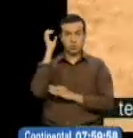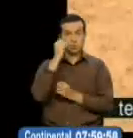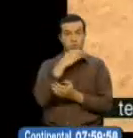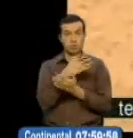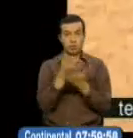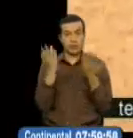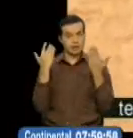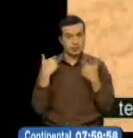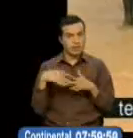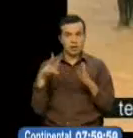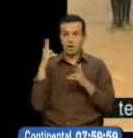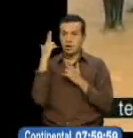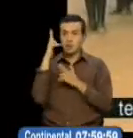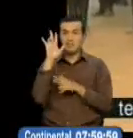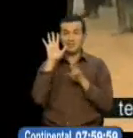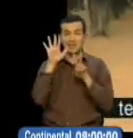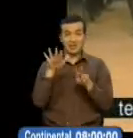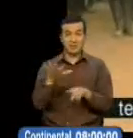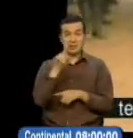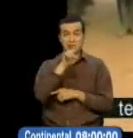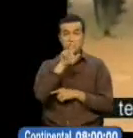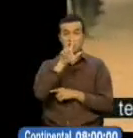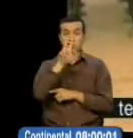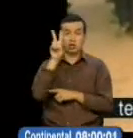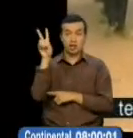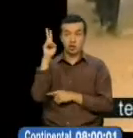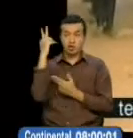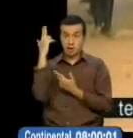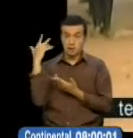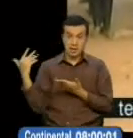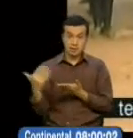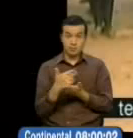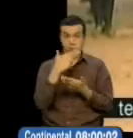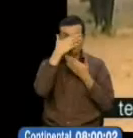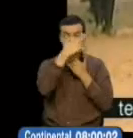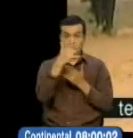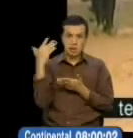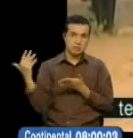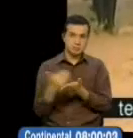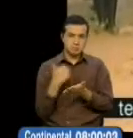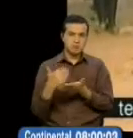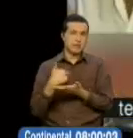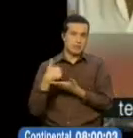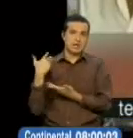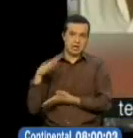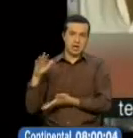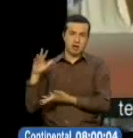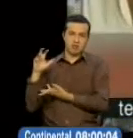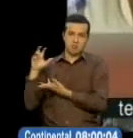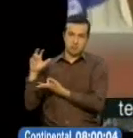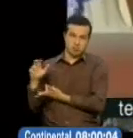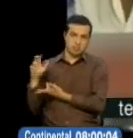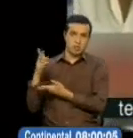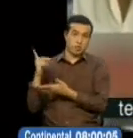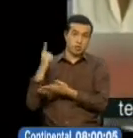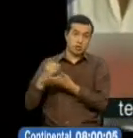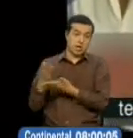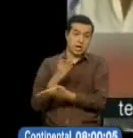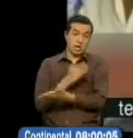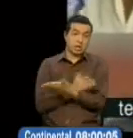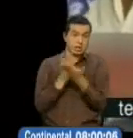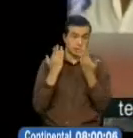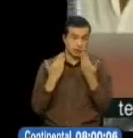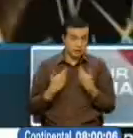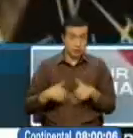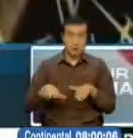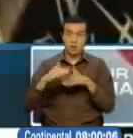que ya almacenó las 7.132 armas individuales de la guerrilla de las FARC, un día antes del acto en el que se dará por concluido el proceso